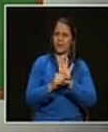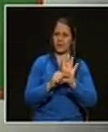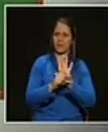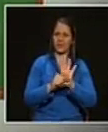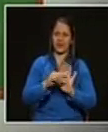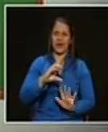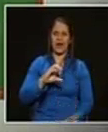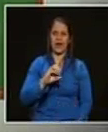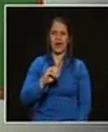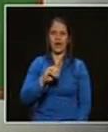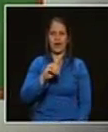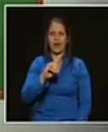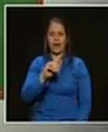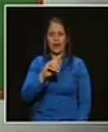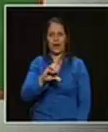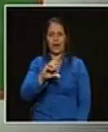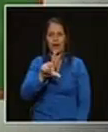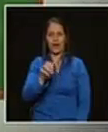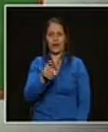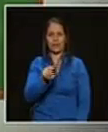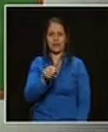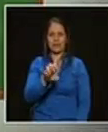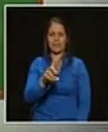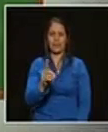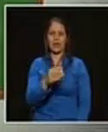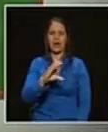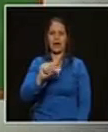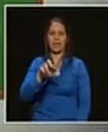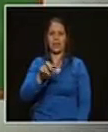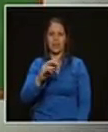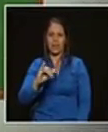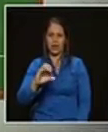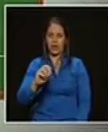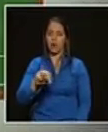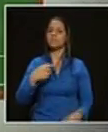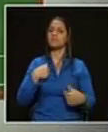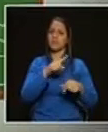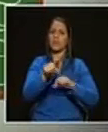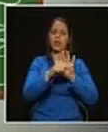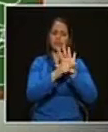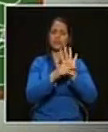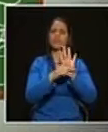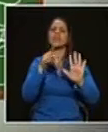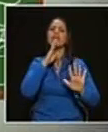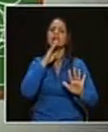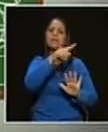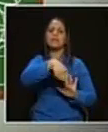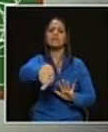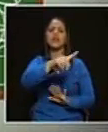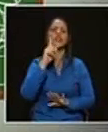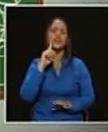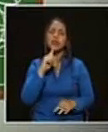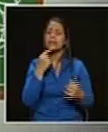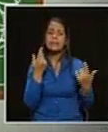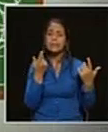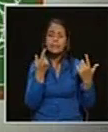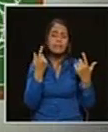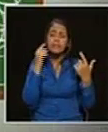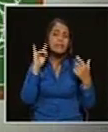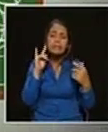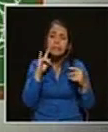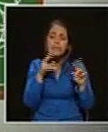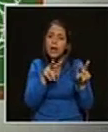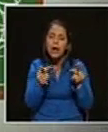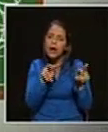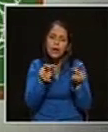del sistema de tipo de subtítulo de programas de televisión y video destinado a permitir que las personas sordas o con dificultades para captar la señal de audio